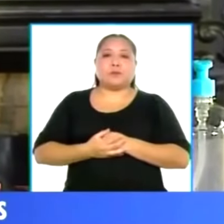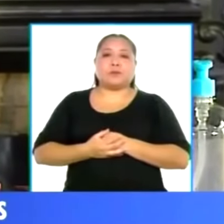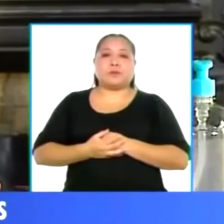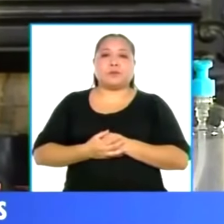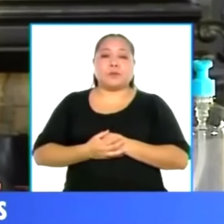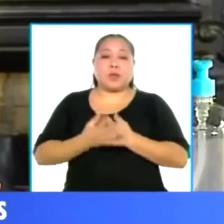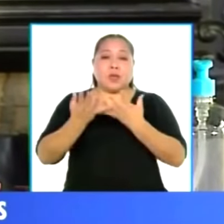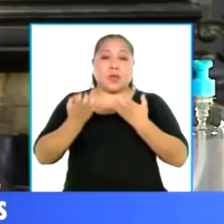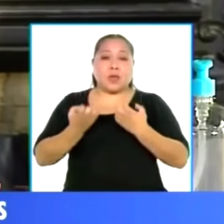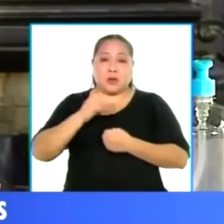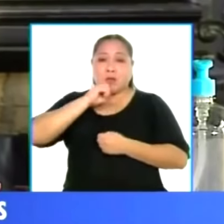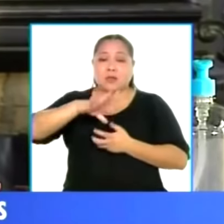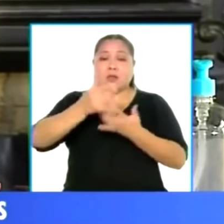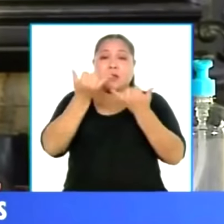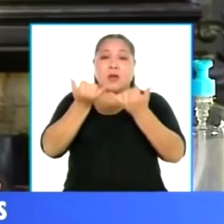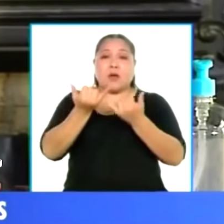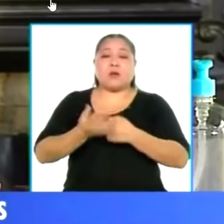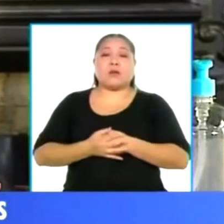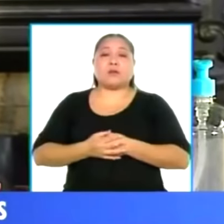publicación dios te bendiga